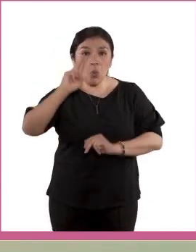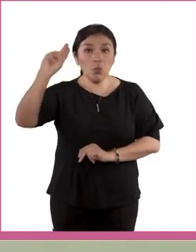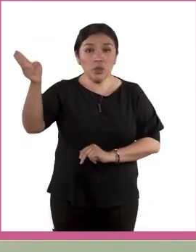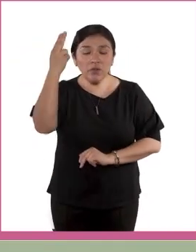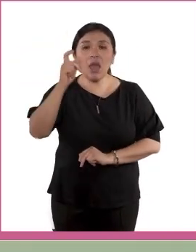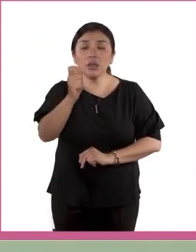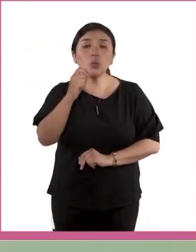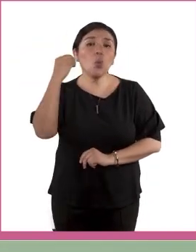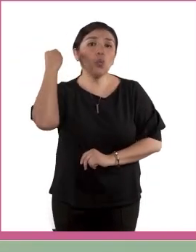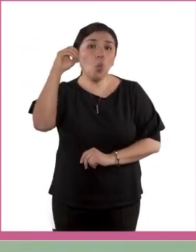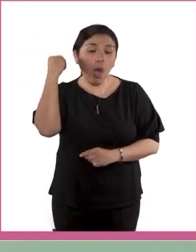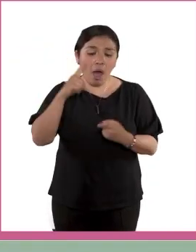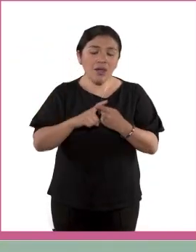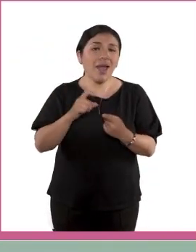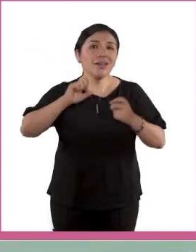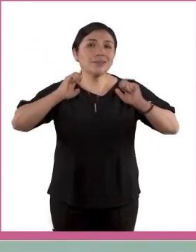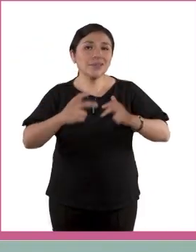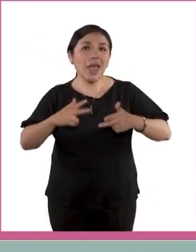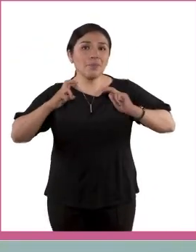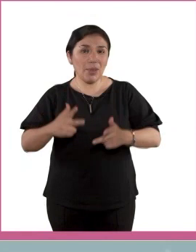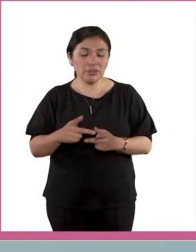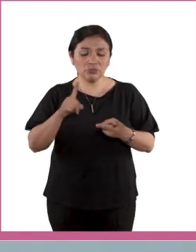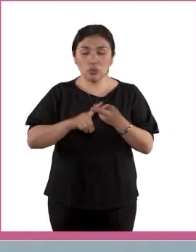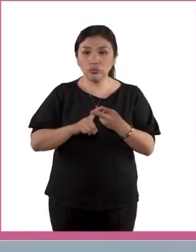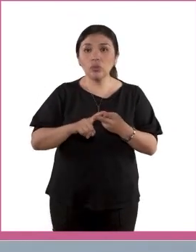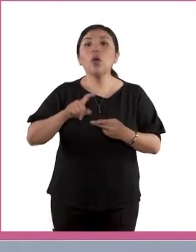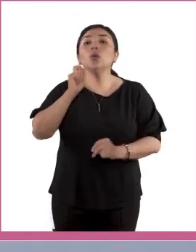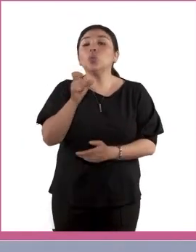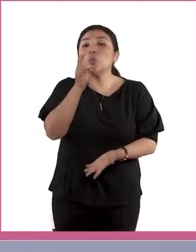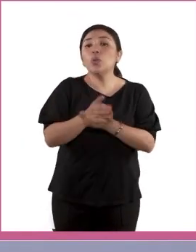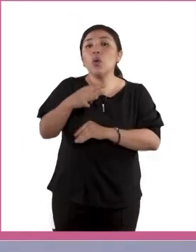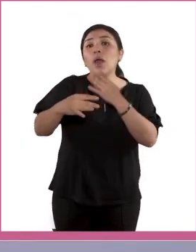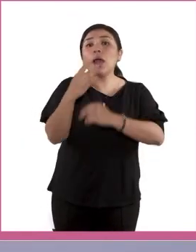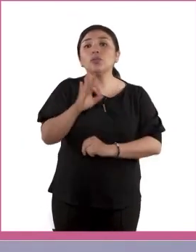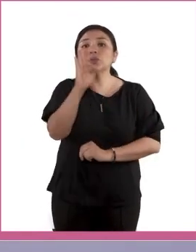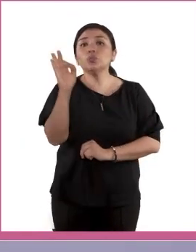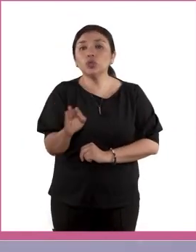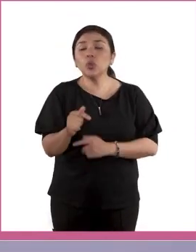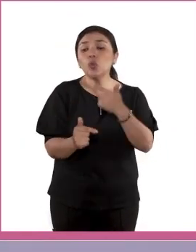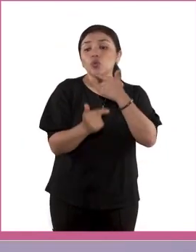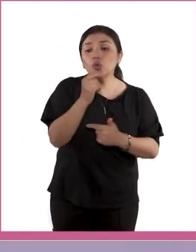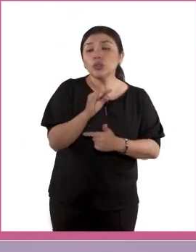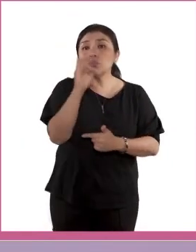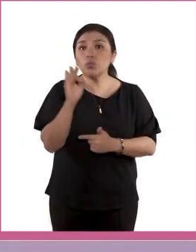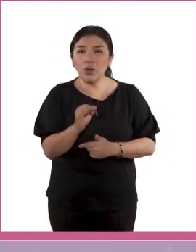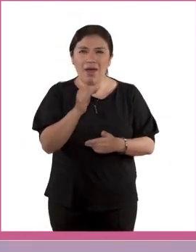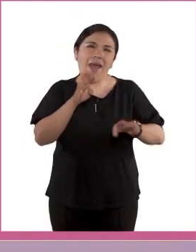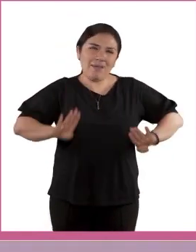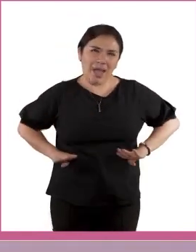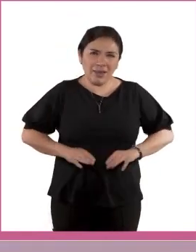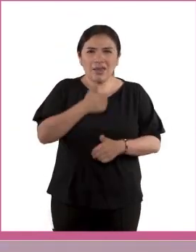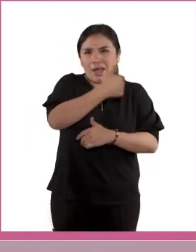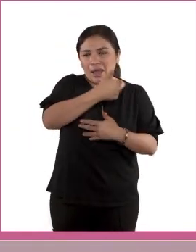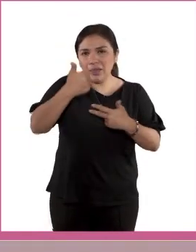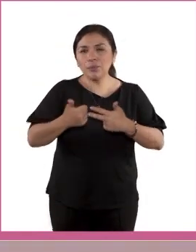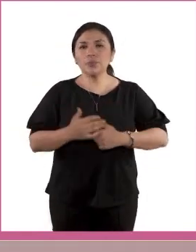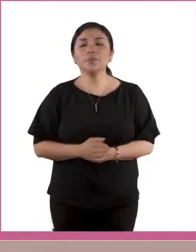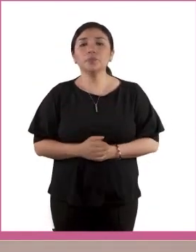la educación superior son Oaxaca y Chiapas, solo el 14% y